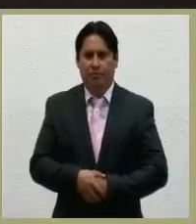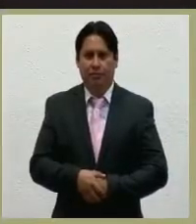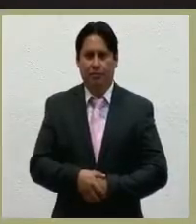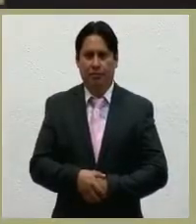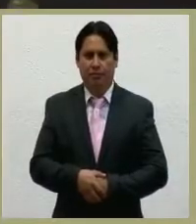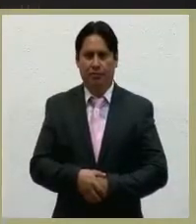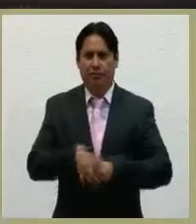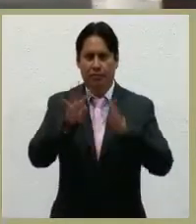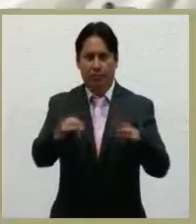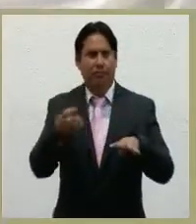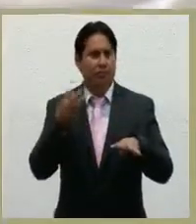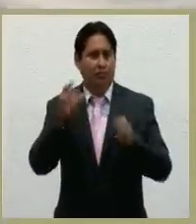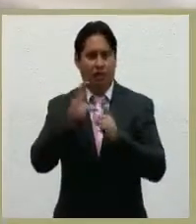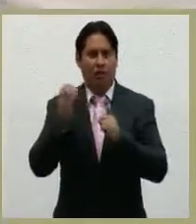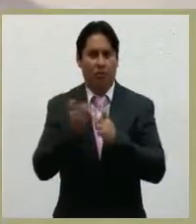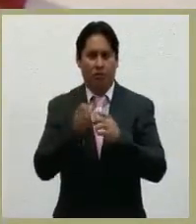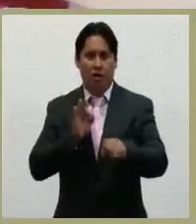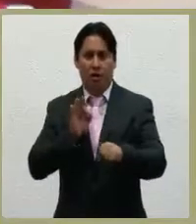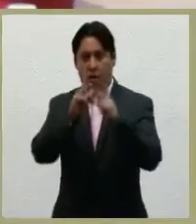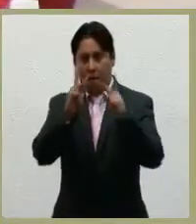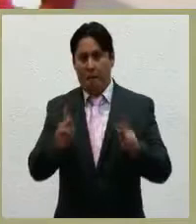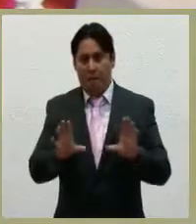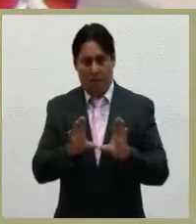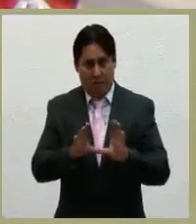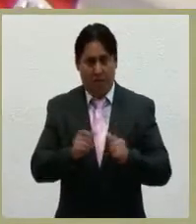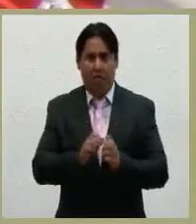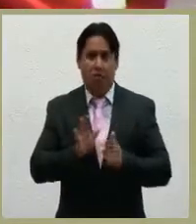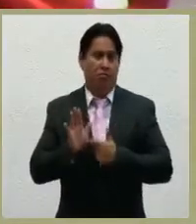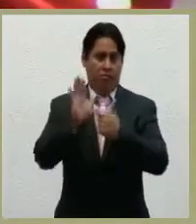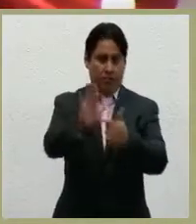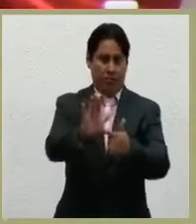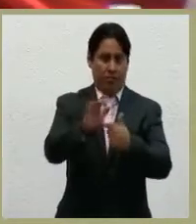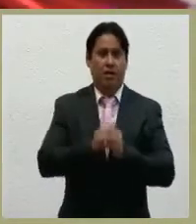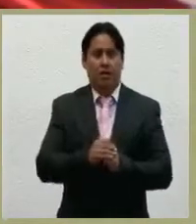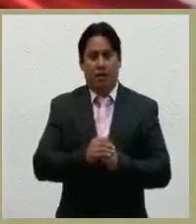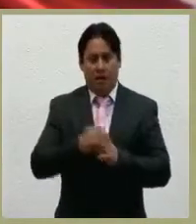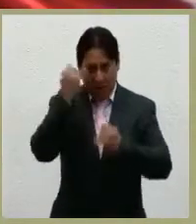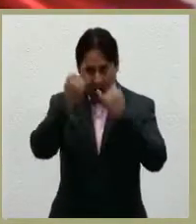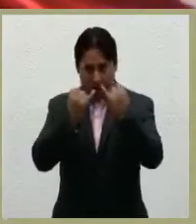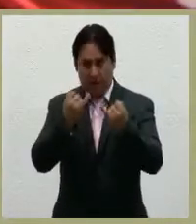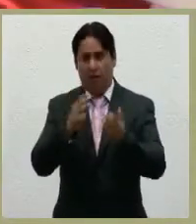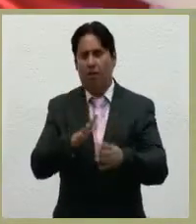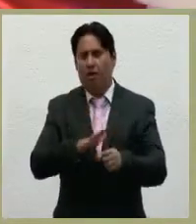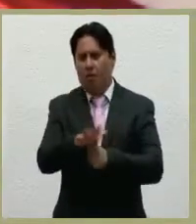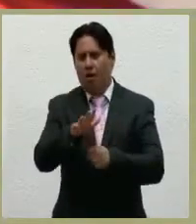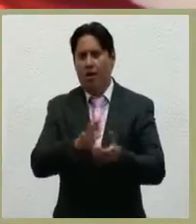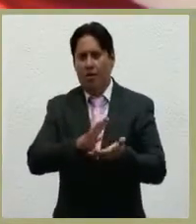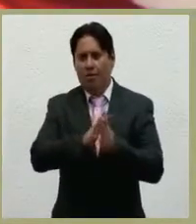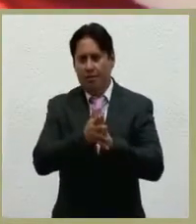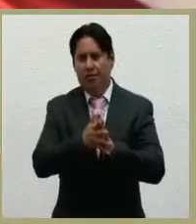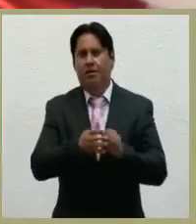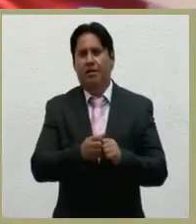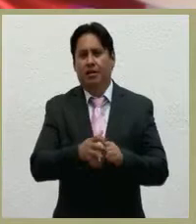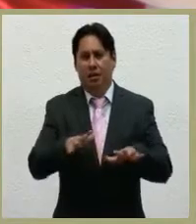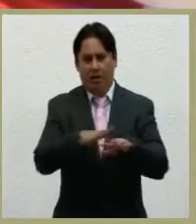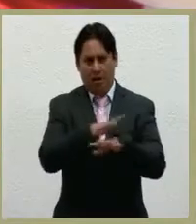Honorable Asamblea, la Comisión de Protección Civil presenta dictamen relativo a la iniciativa de decreto por el que se reforma la fracción